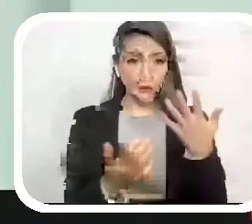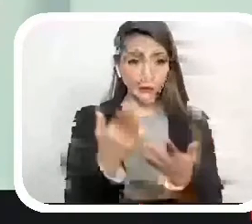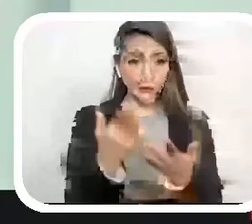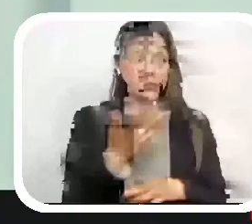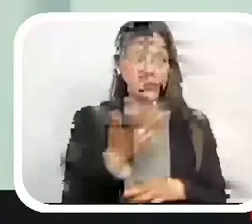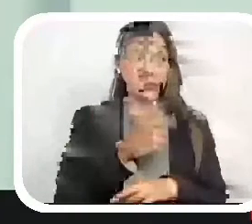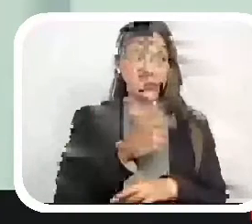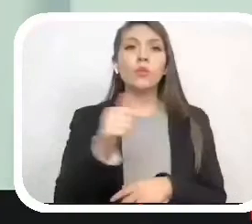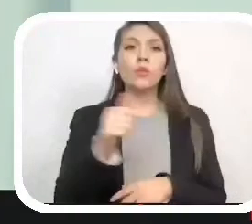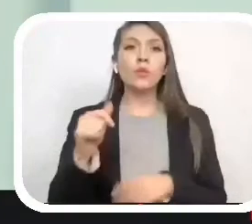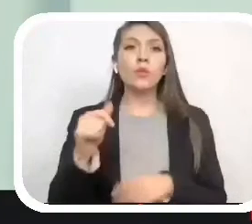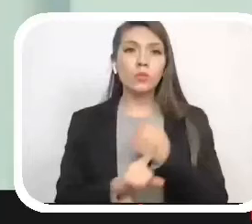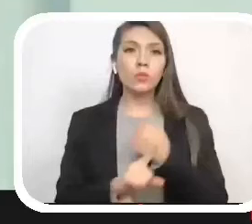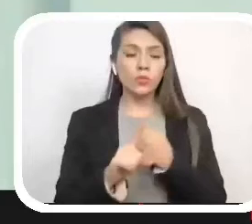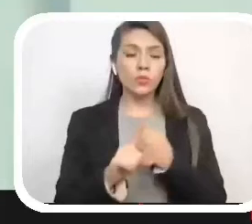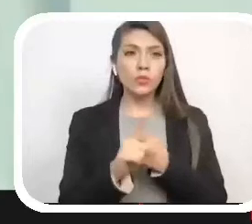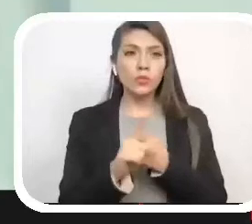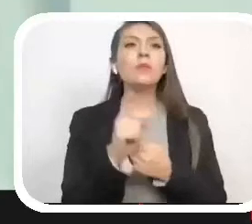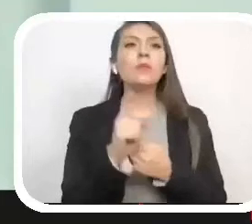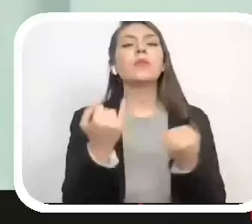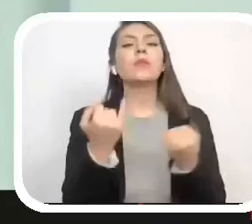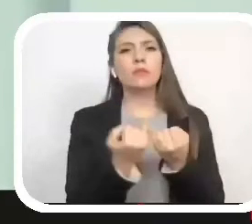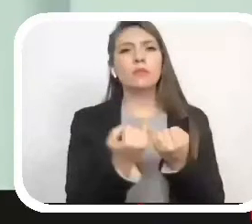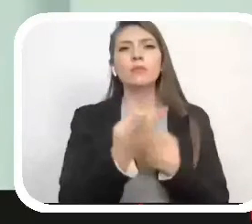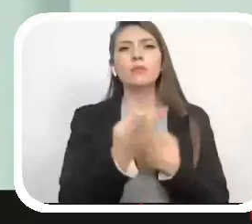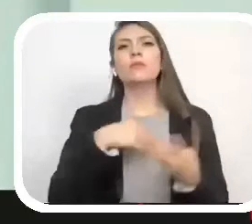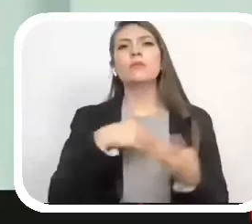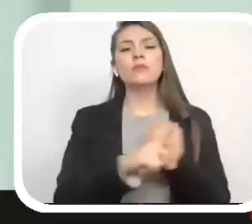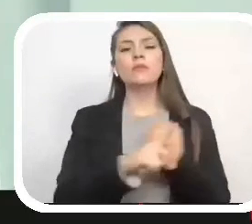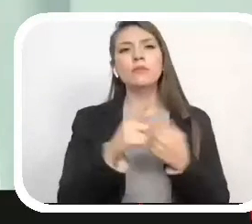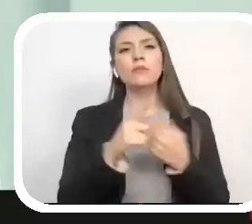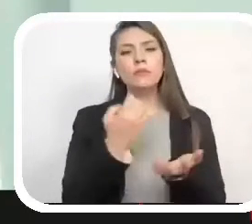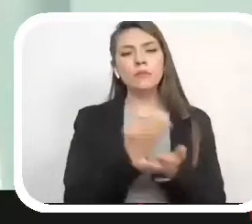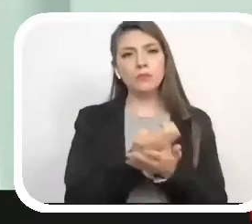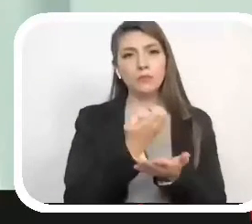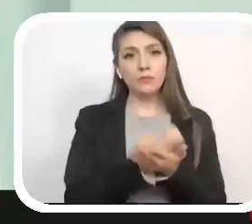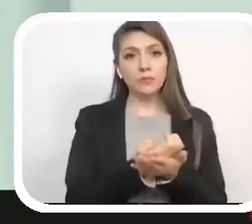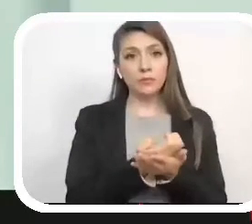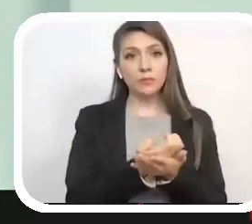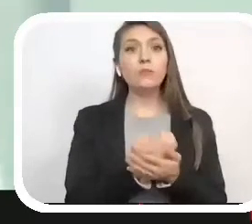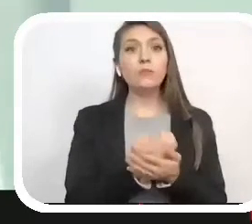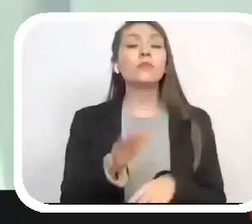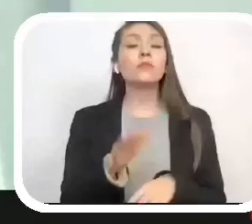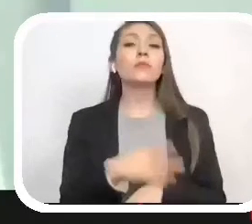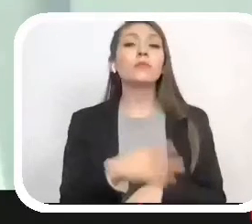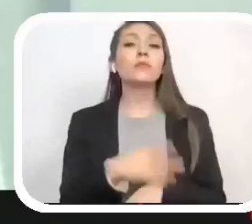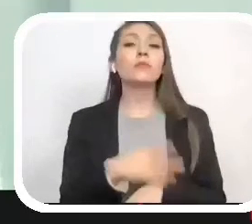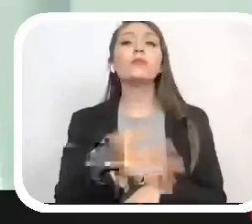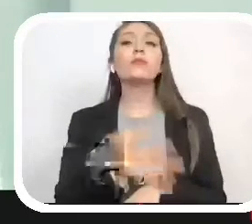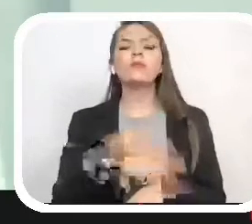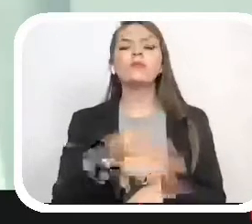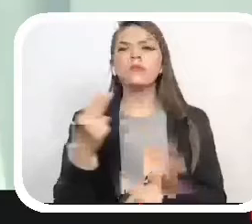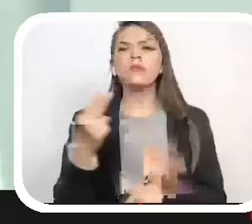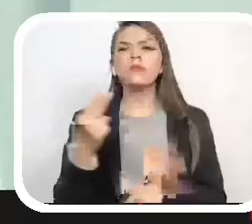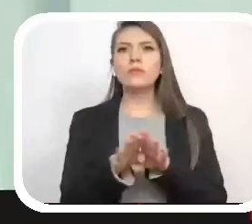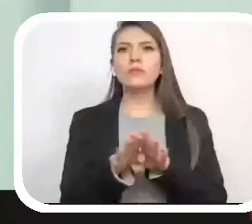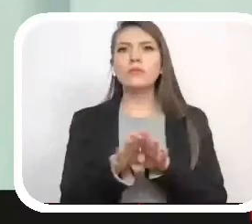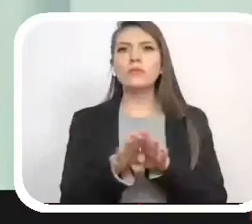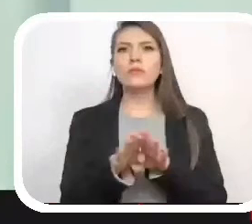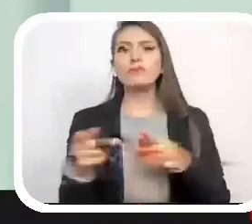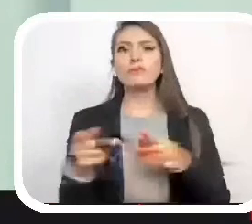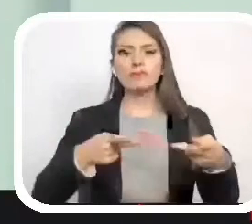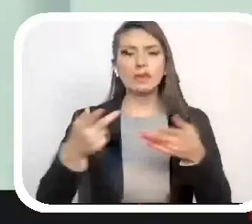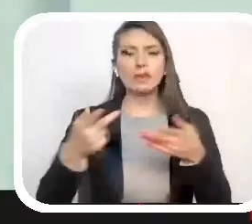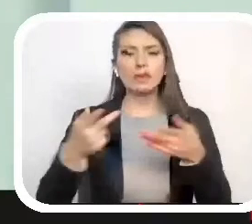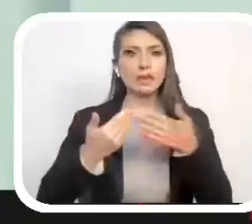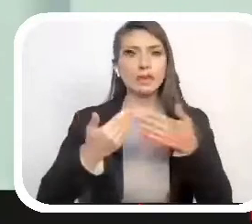las del tipo económico. Esto ha obligado a la entidad a establecer medidas preventivas y contar con el